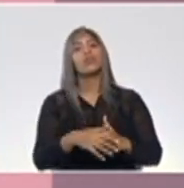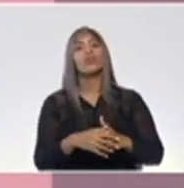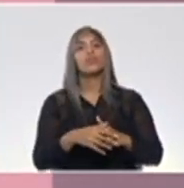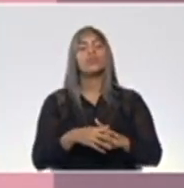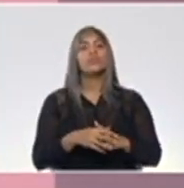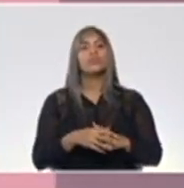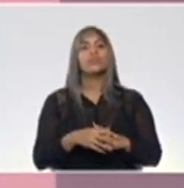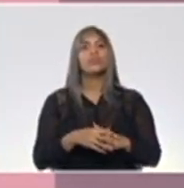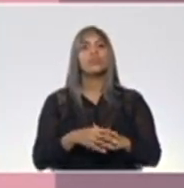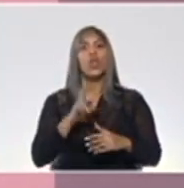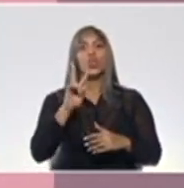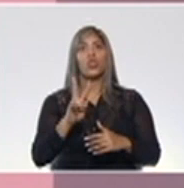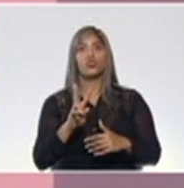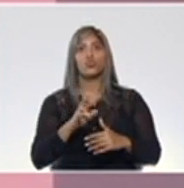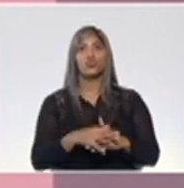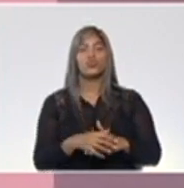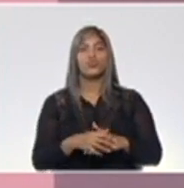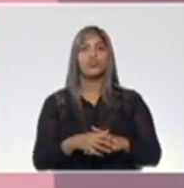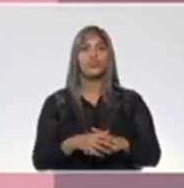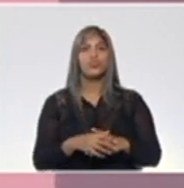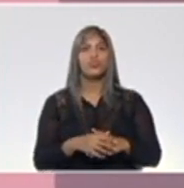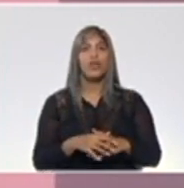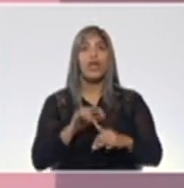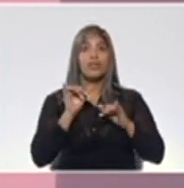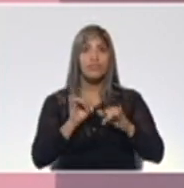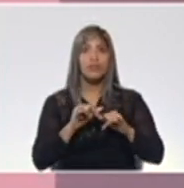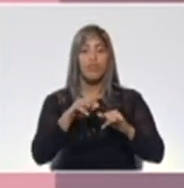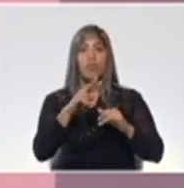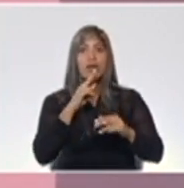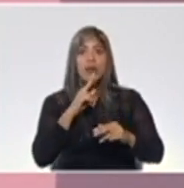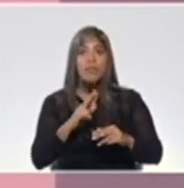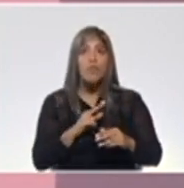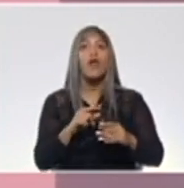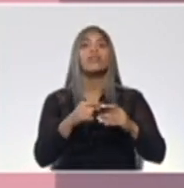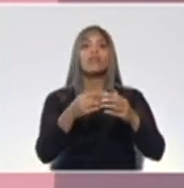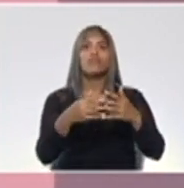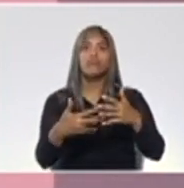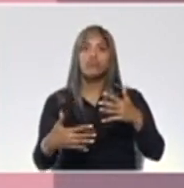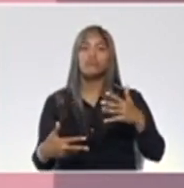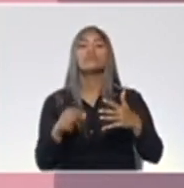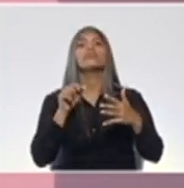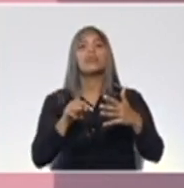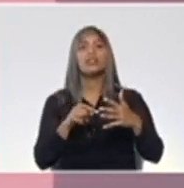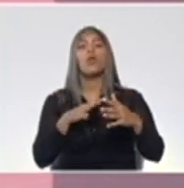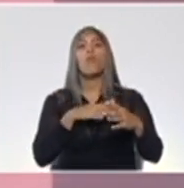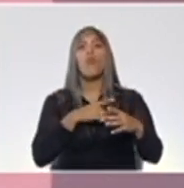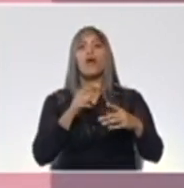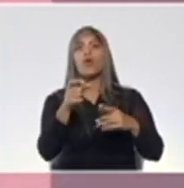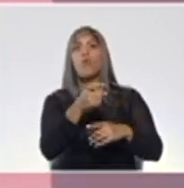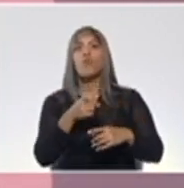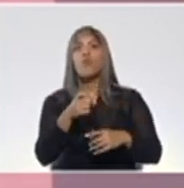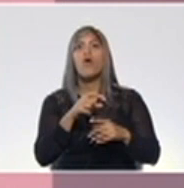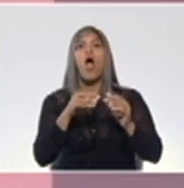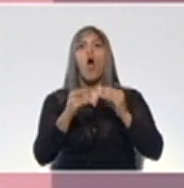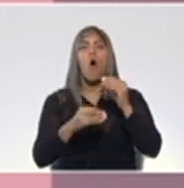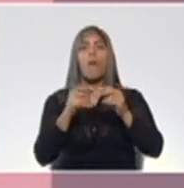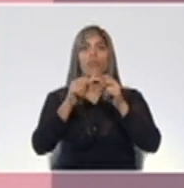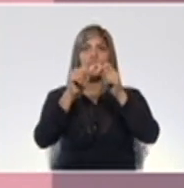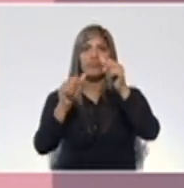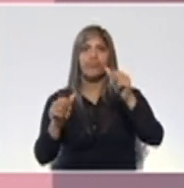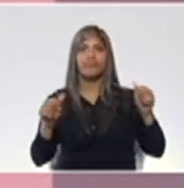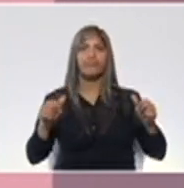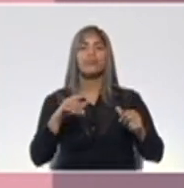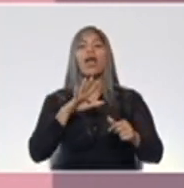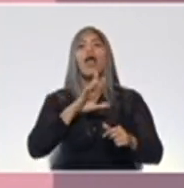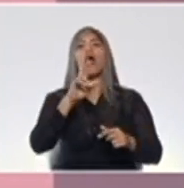entre 2. Y de esta forma podemos calcular el área de un rombo. Muy